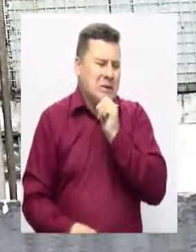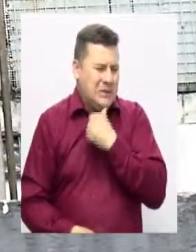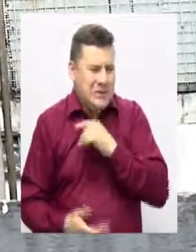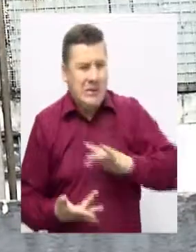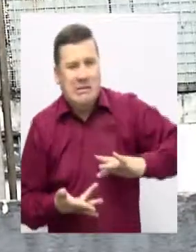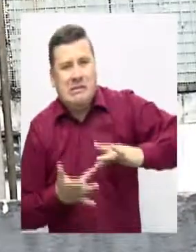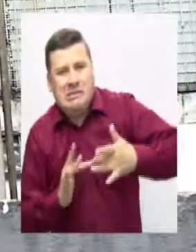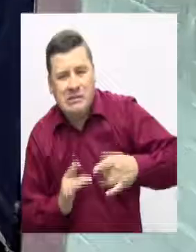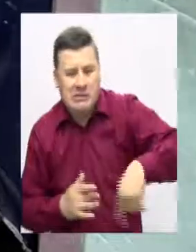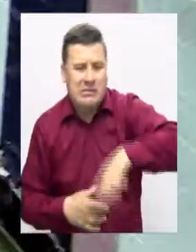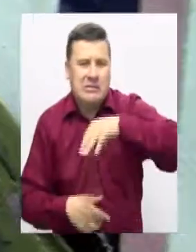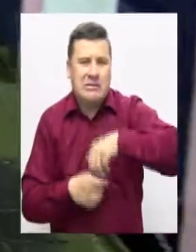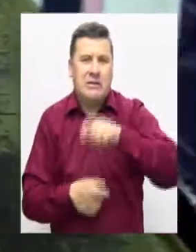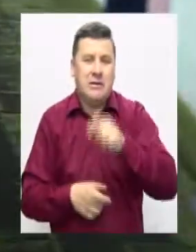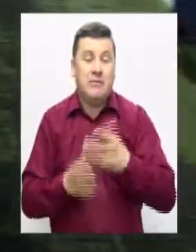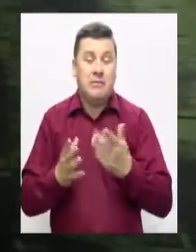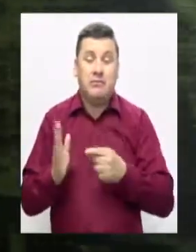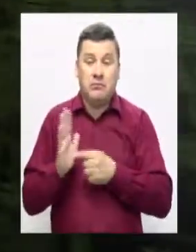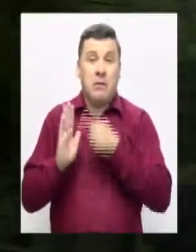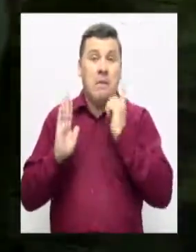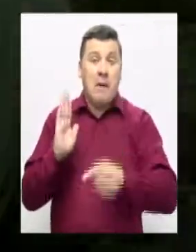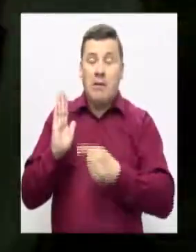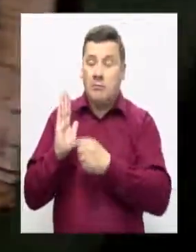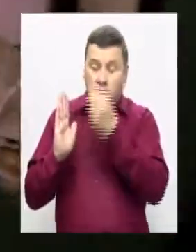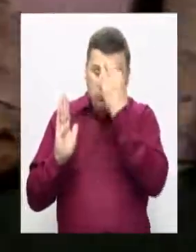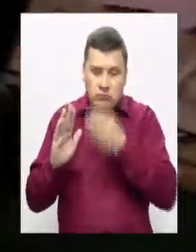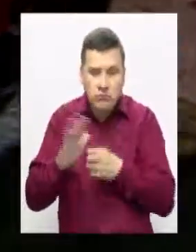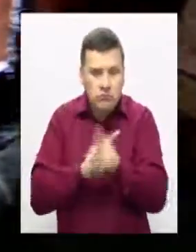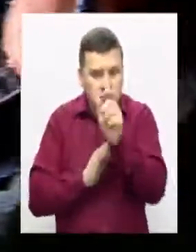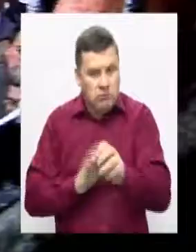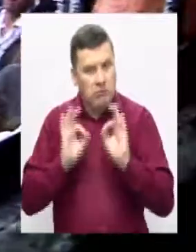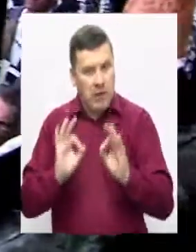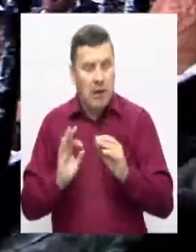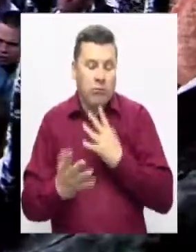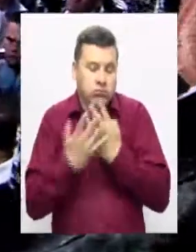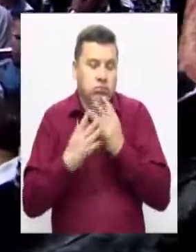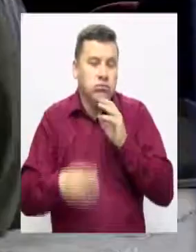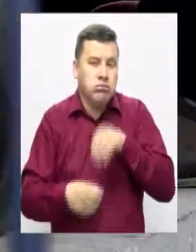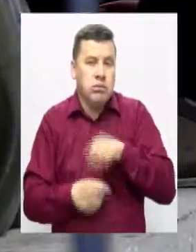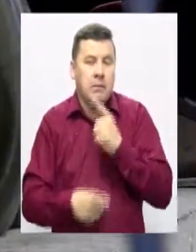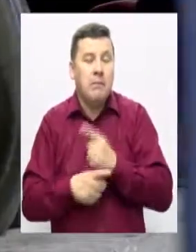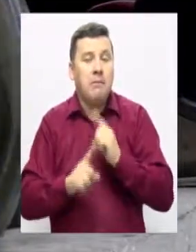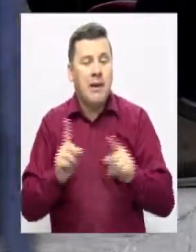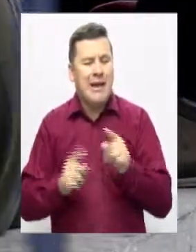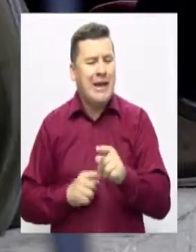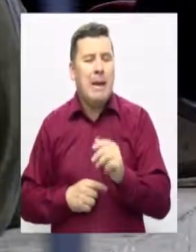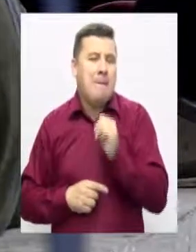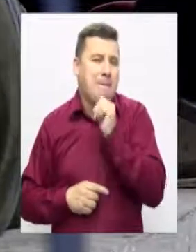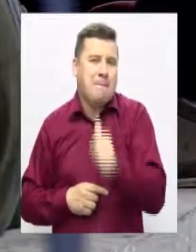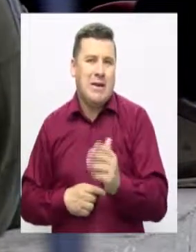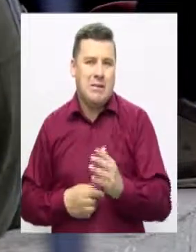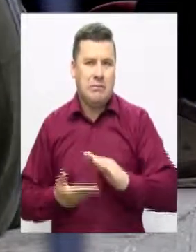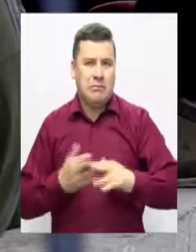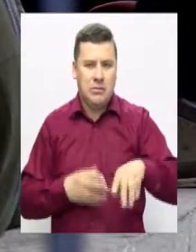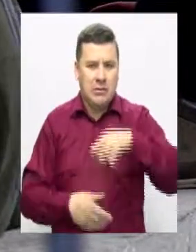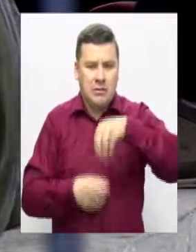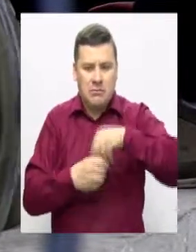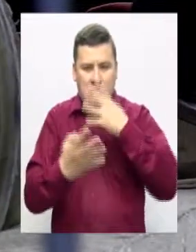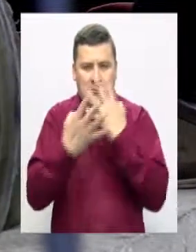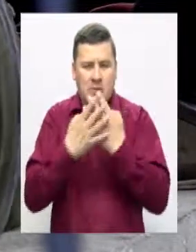Si bien digamos que los destinatarios iniciales de la acción estatal en materia penitenciaria y carcelaria son la población